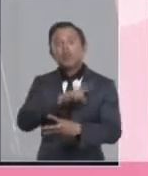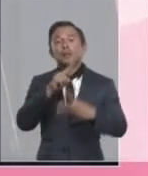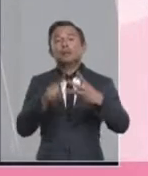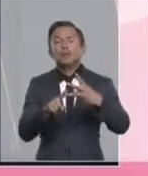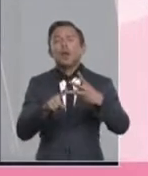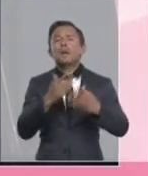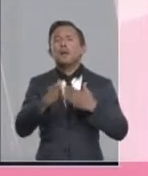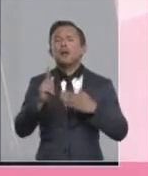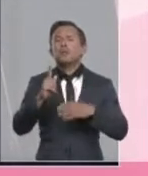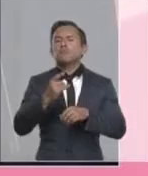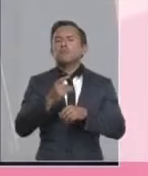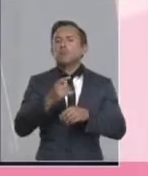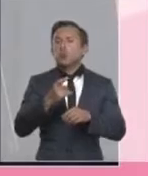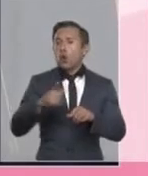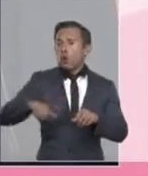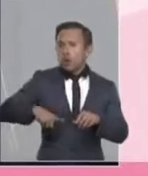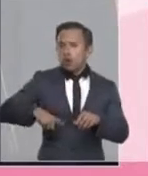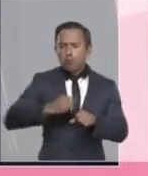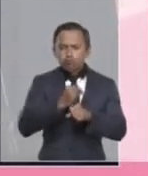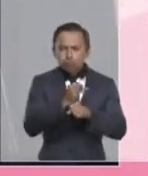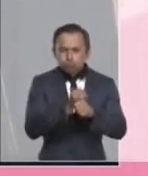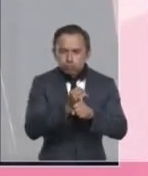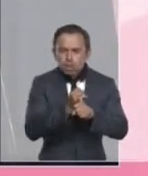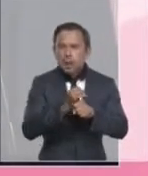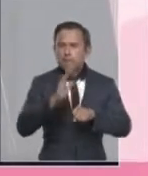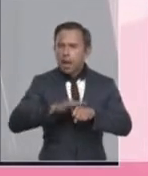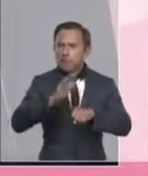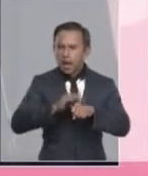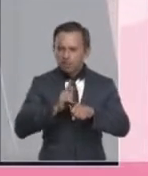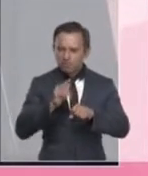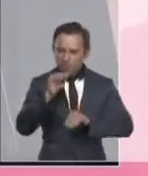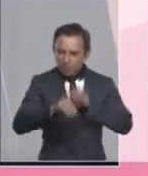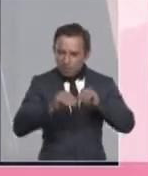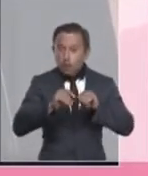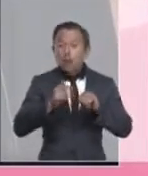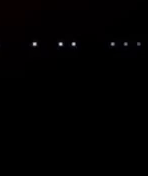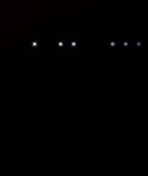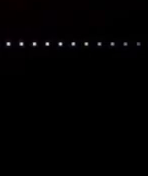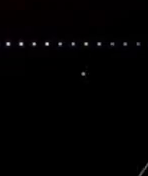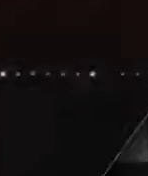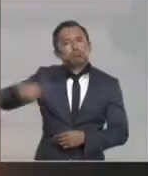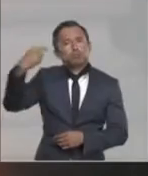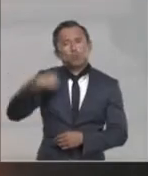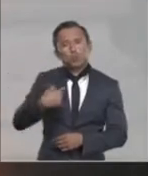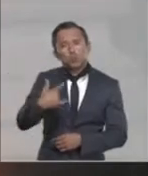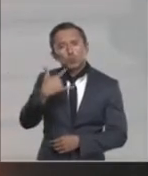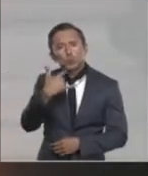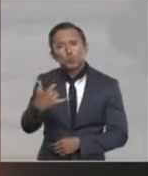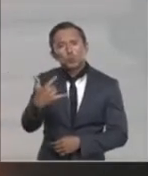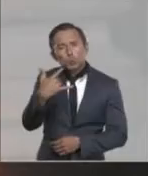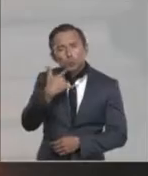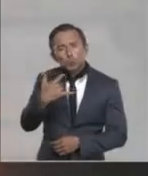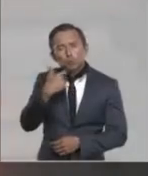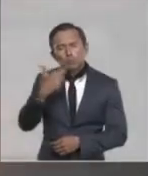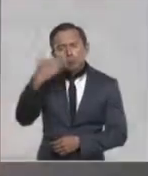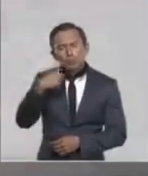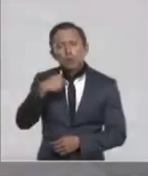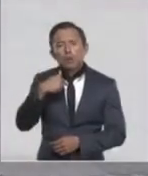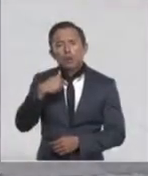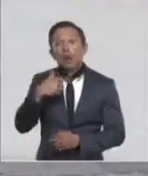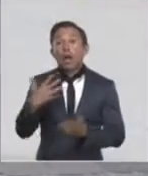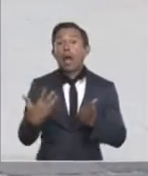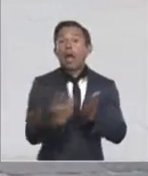capacidad de investigación del Estado. De la seguridad de tu familia, me hago cargo yo. Finalmente, Margarita Zavala,